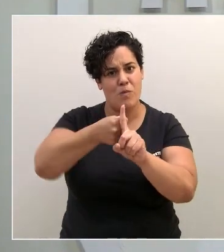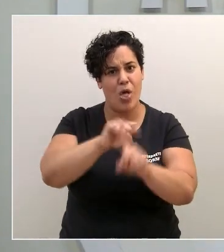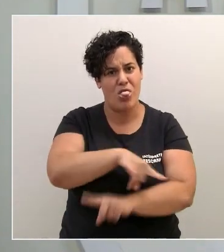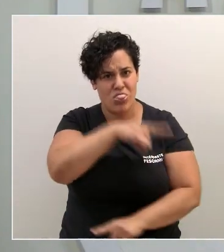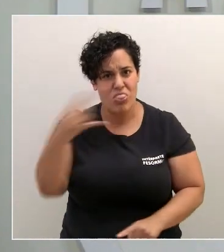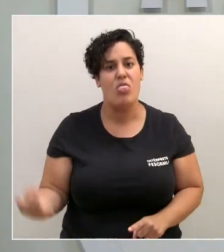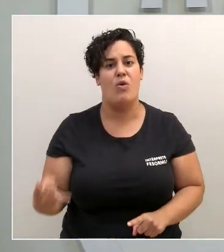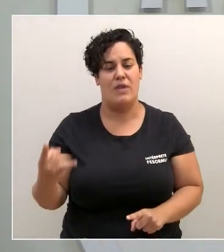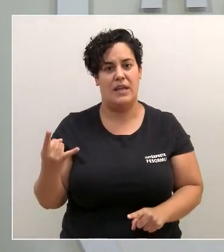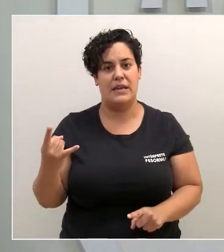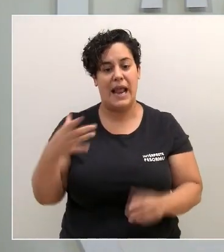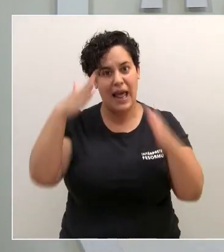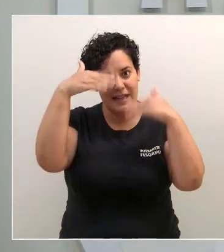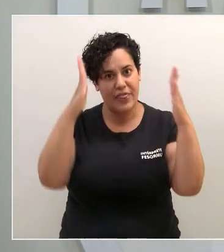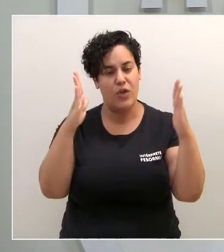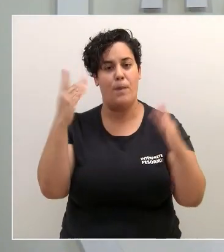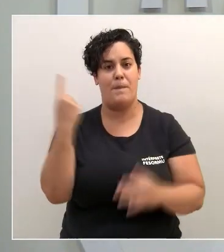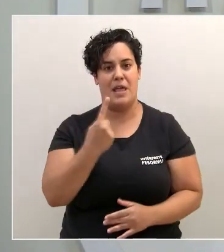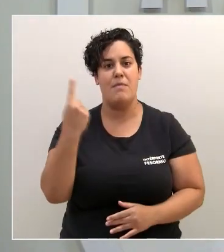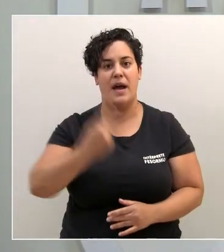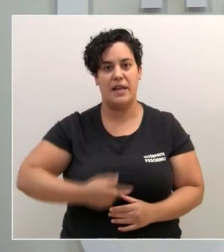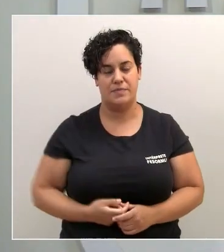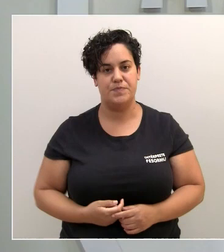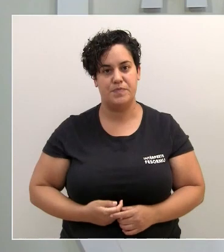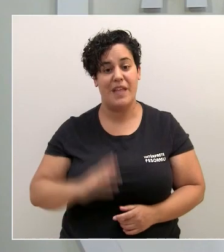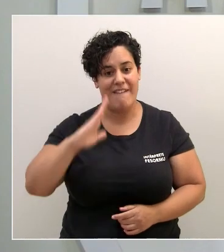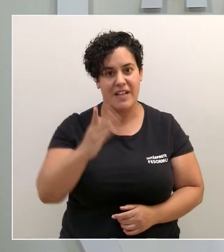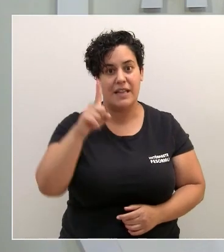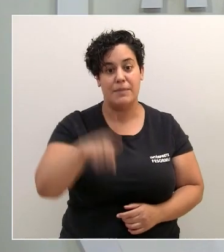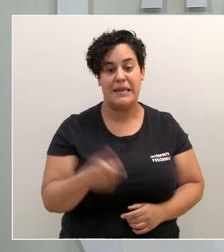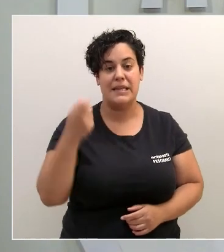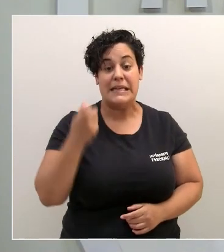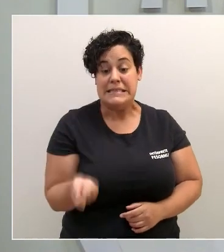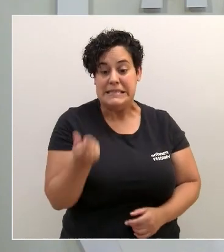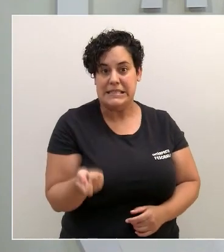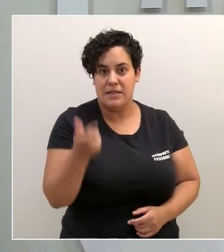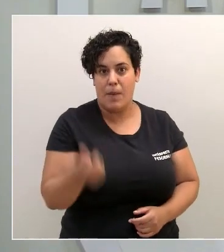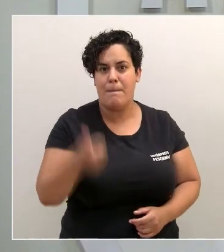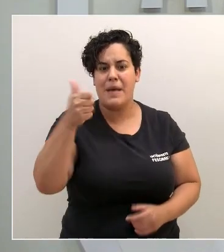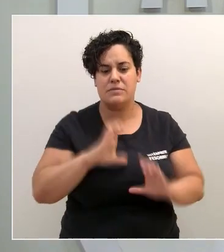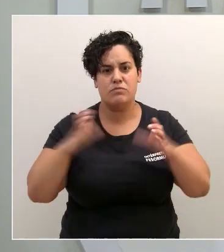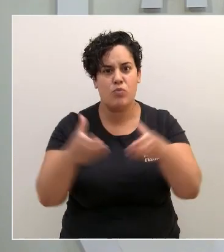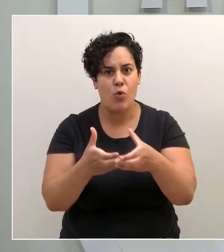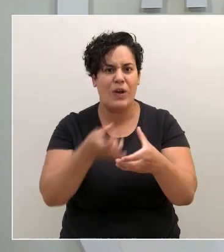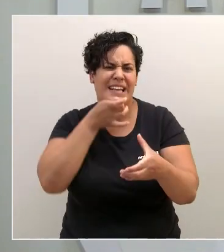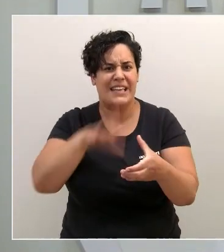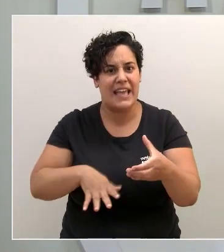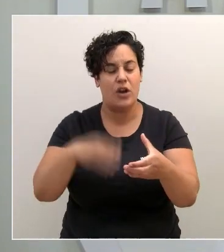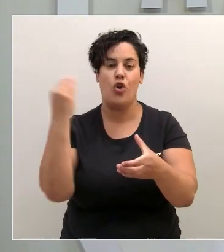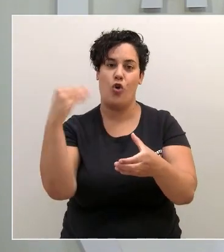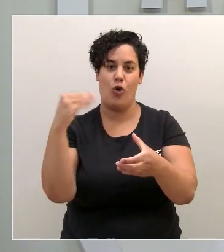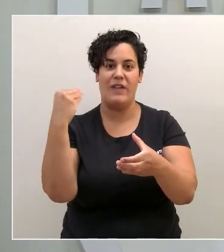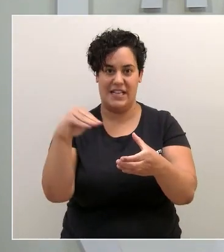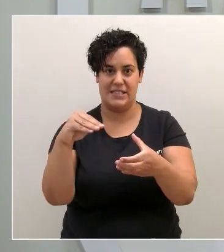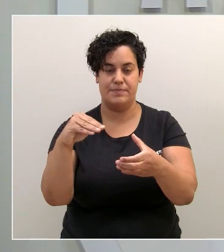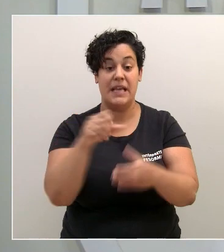trabajo para nuestra atención primaria. Especial incidencia está teniendo en el colectivo de los más jóvenes. En la